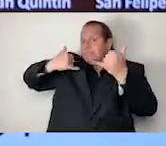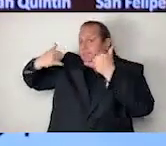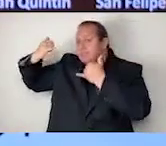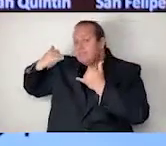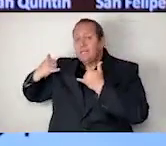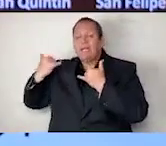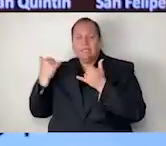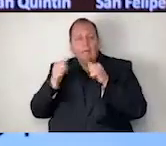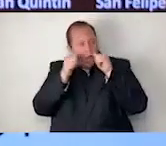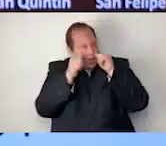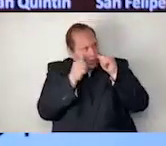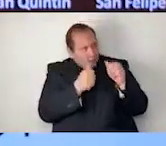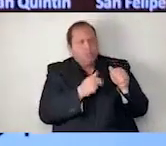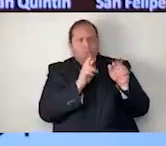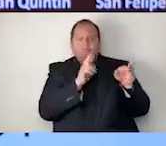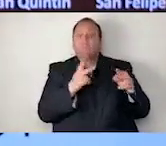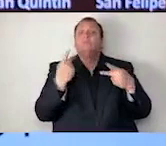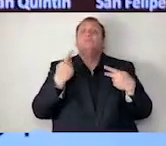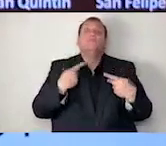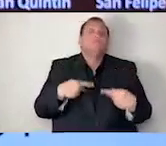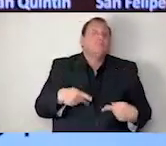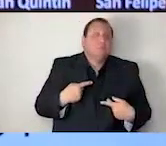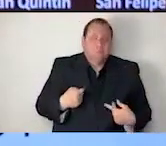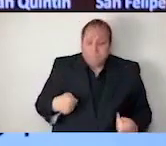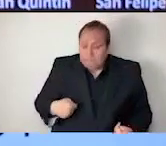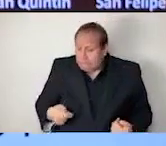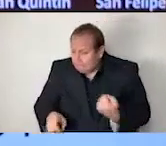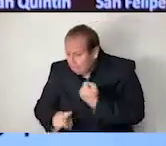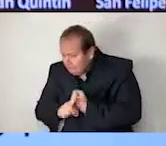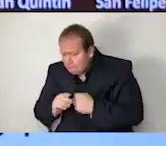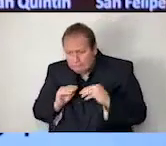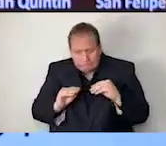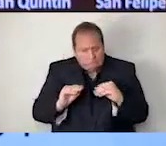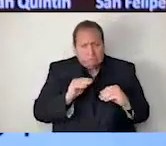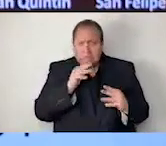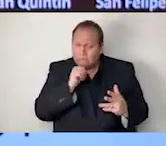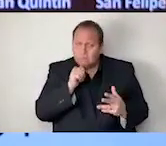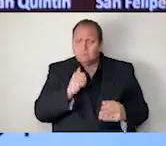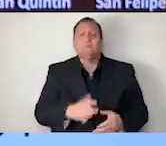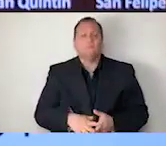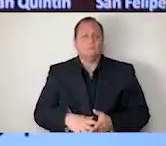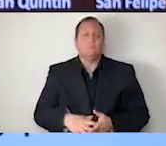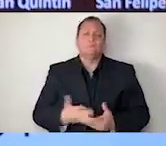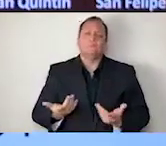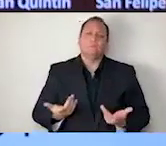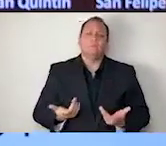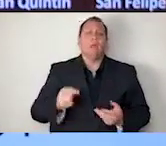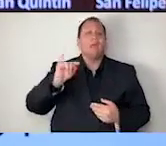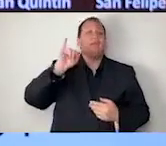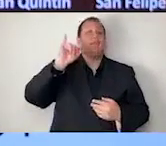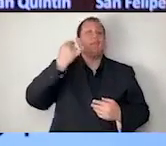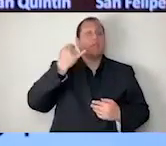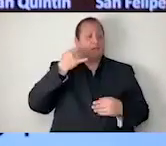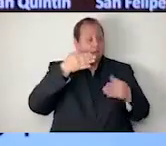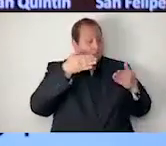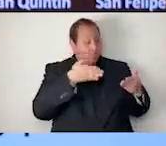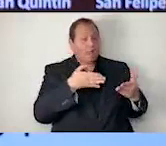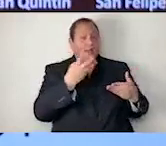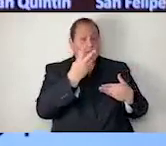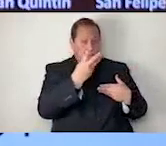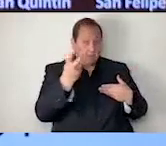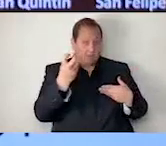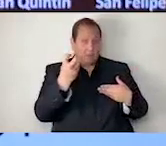y se atendieron personas que no podían que tienen problemas de movilidad en tijuana o